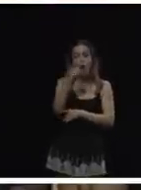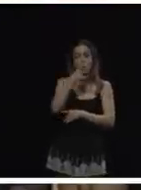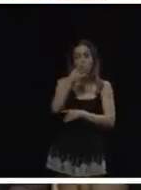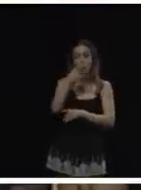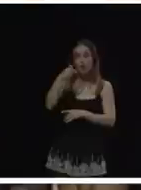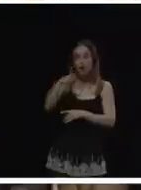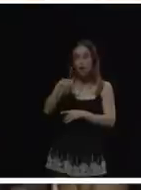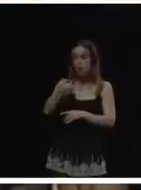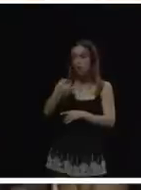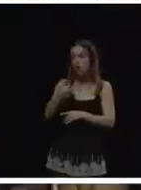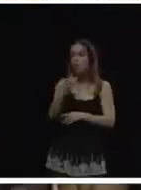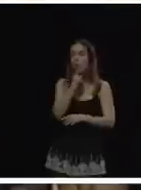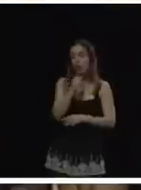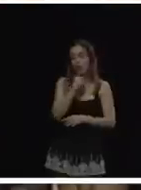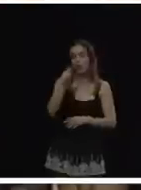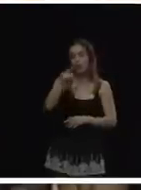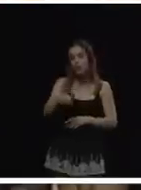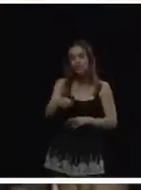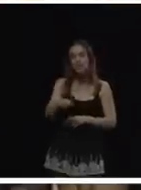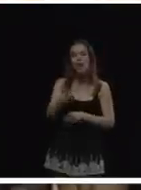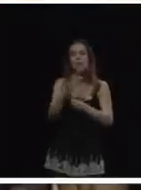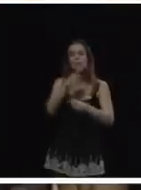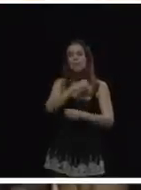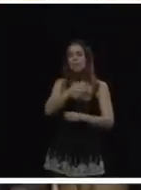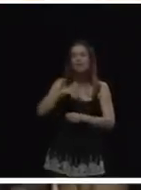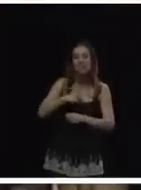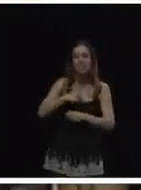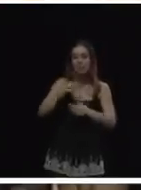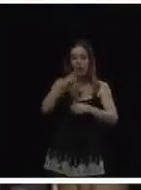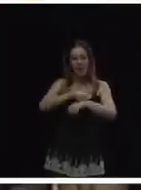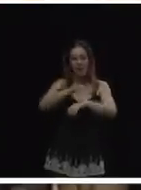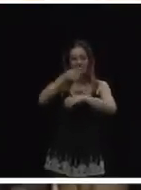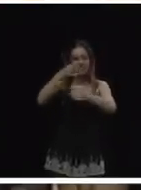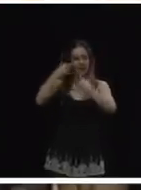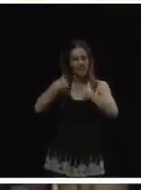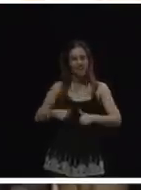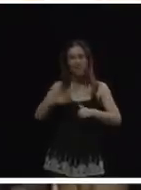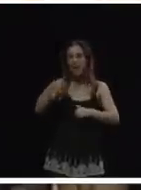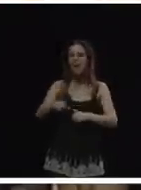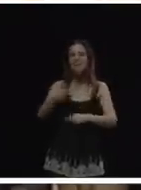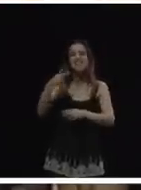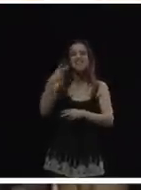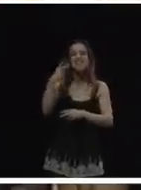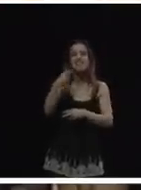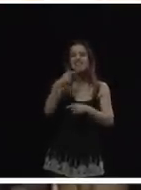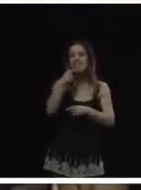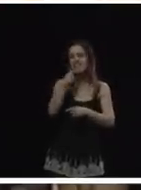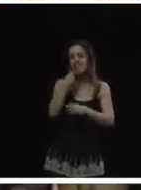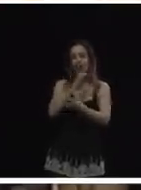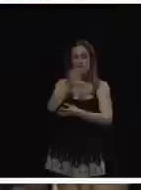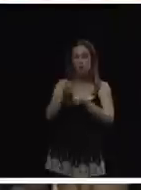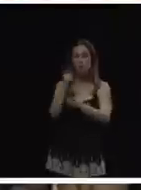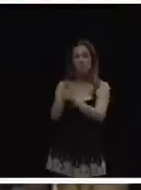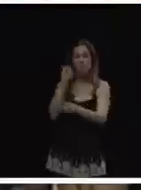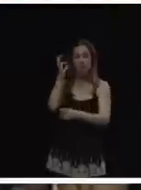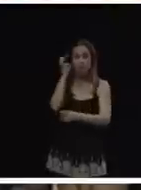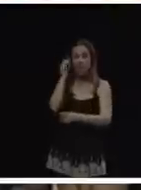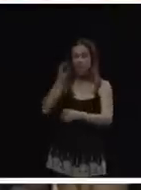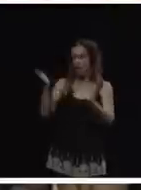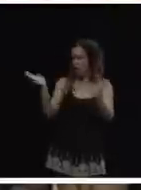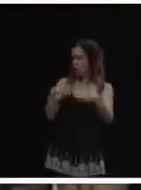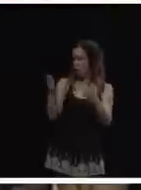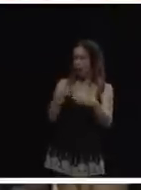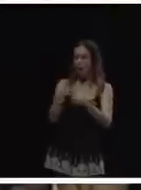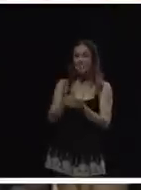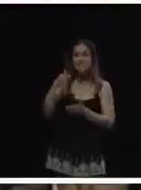Bonilla, privatizando la sanidad y negando la violencia machista, llamándola violencia internacional. Y señor Moreno Bonilla,